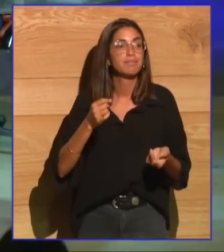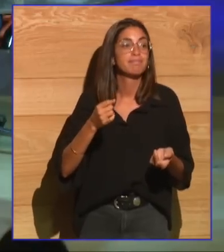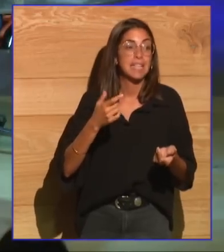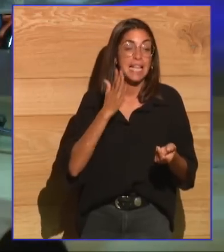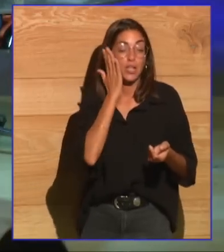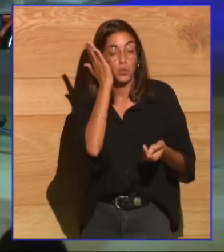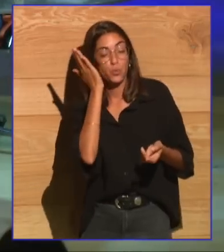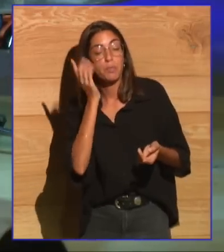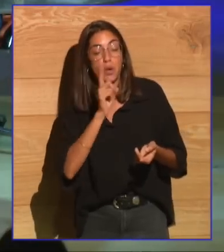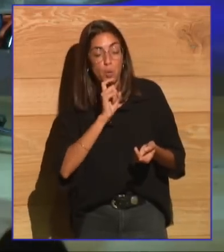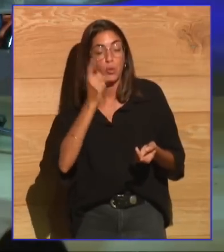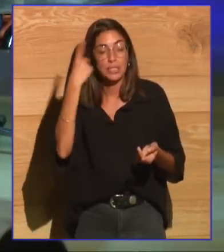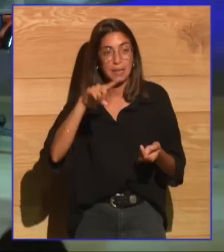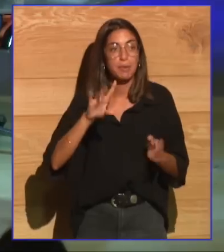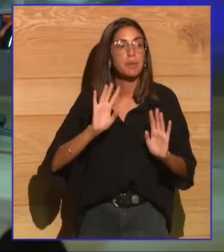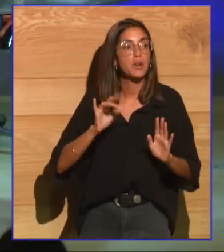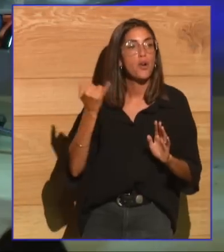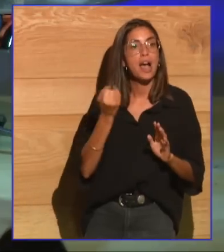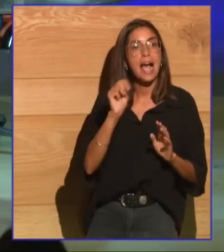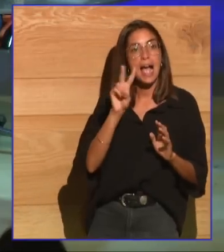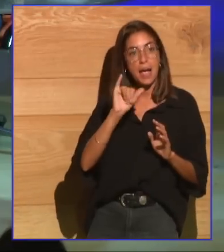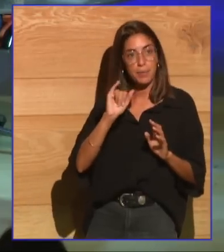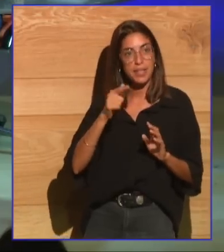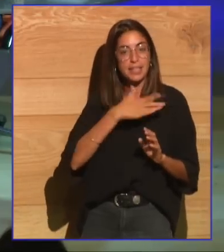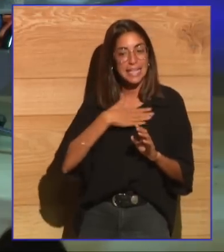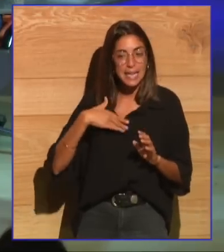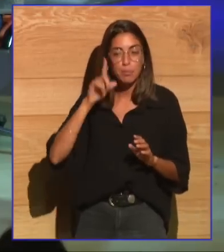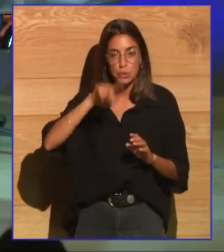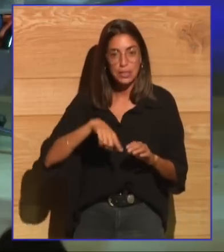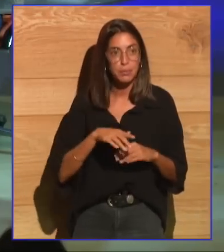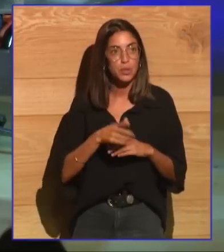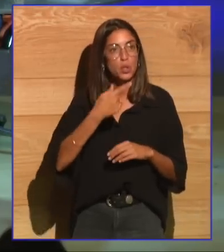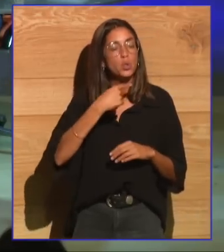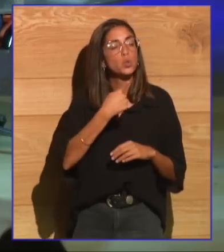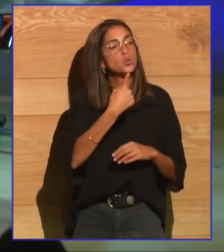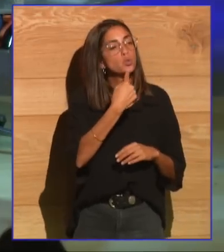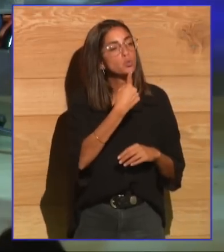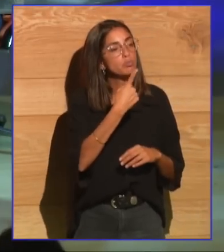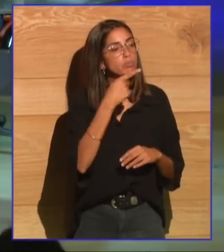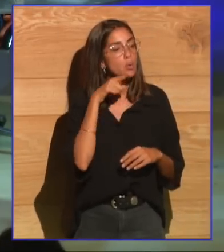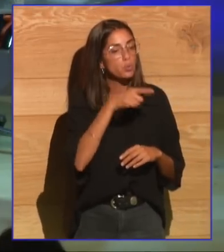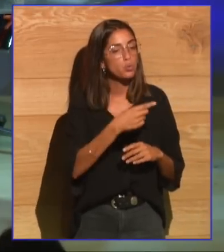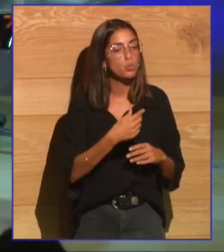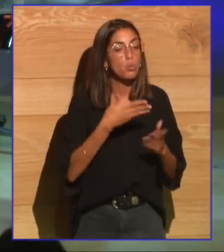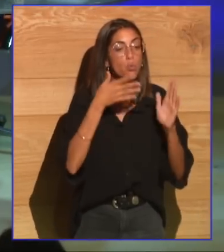javier cansado por supuesto es un chiste viejo pero lo puedes contar con modo de página porno